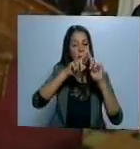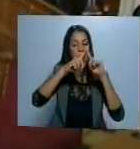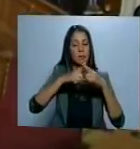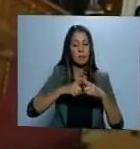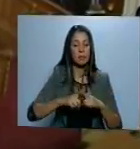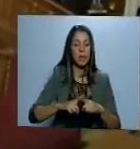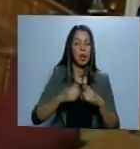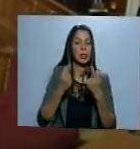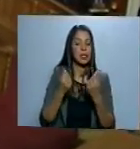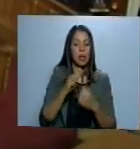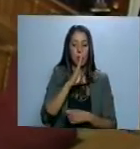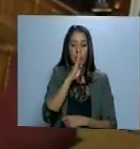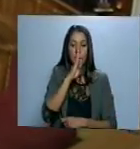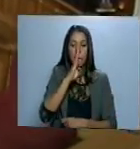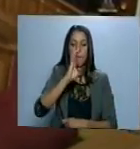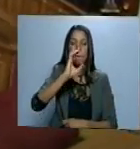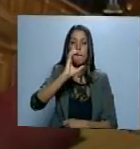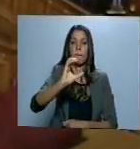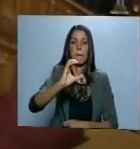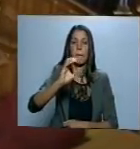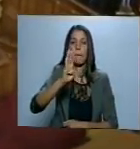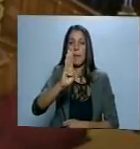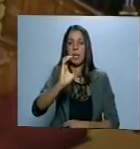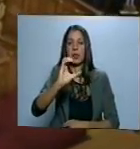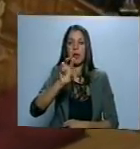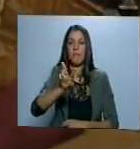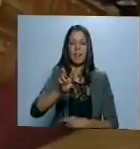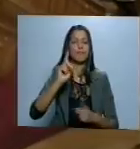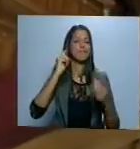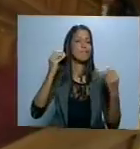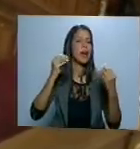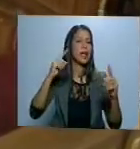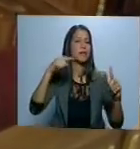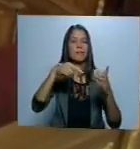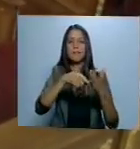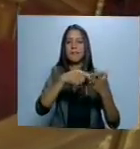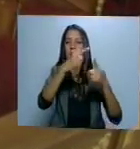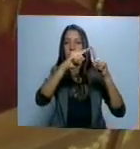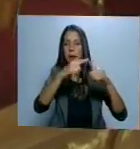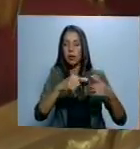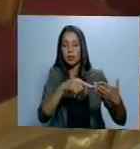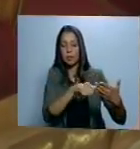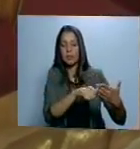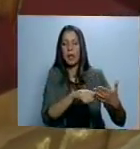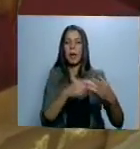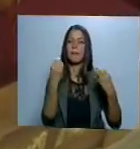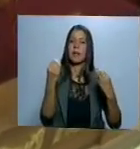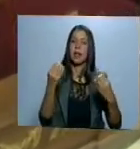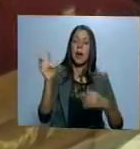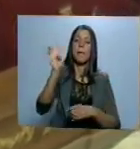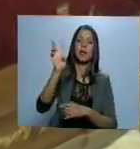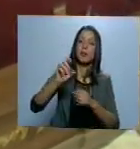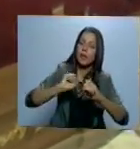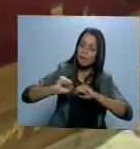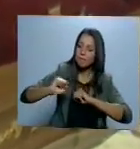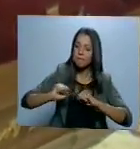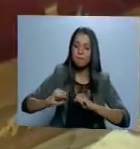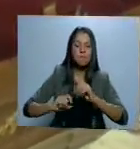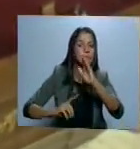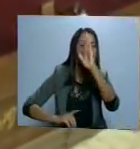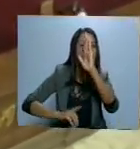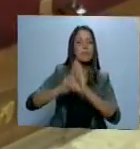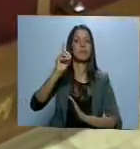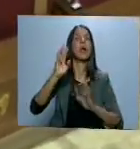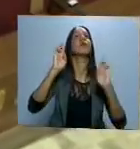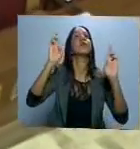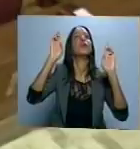Venezuela, herramienta fundamental para la reactivación económica que deseamos todos los venezolanos, y voy más allá,